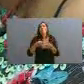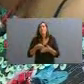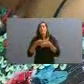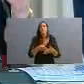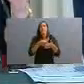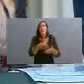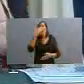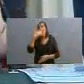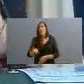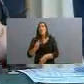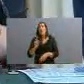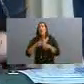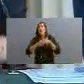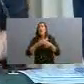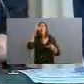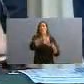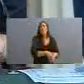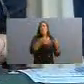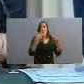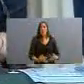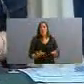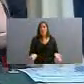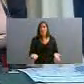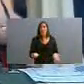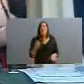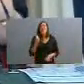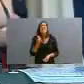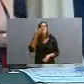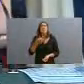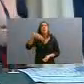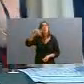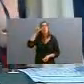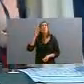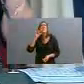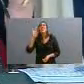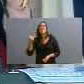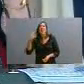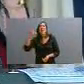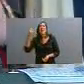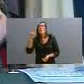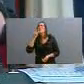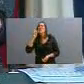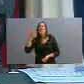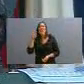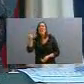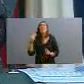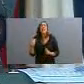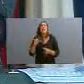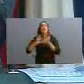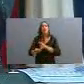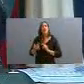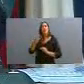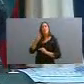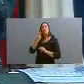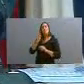además, las medidas cautelares, ¿qué son? Las medidas cautelares históricamente han tenido la idea de garantizar